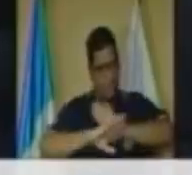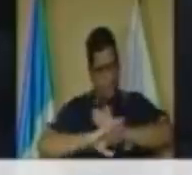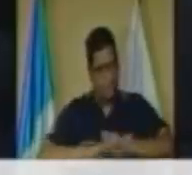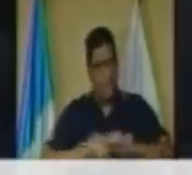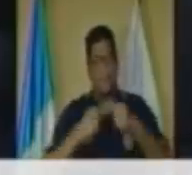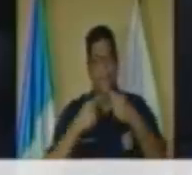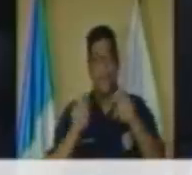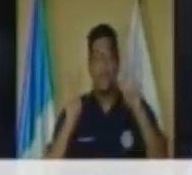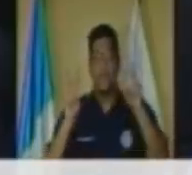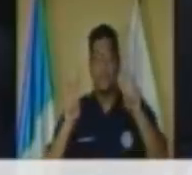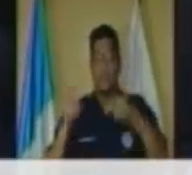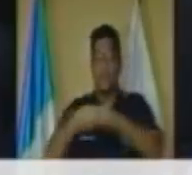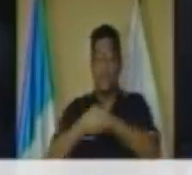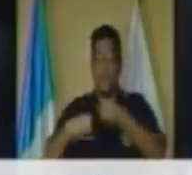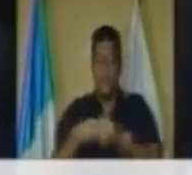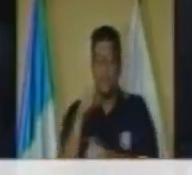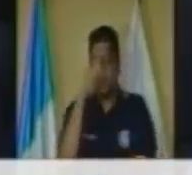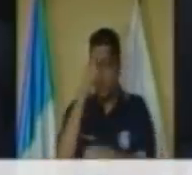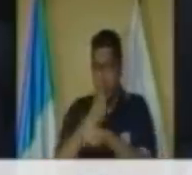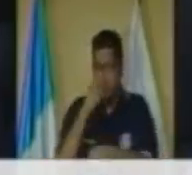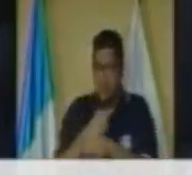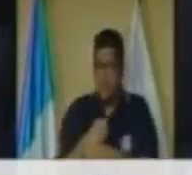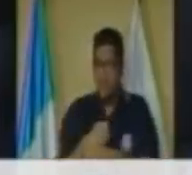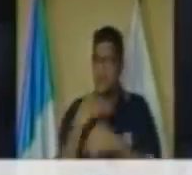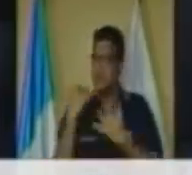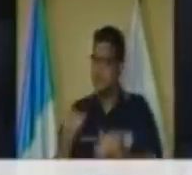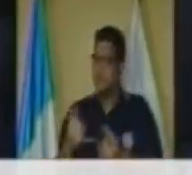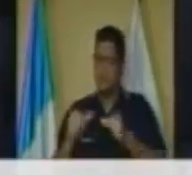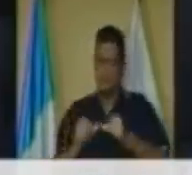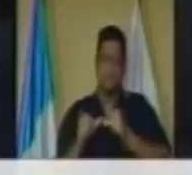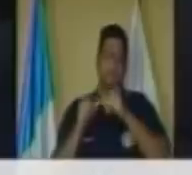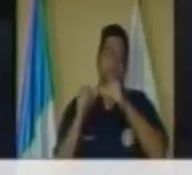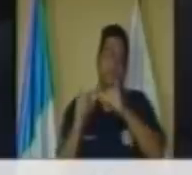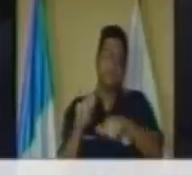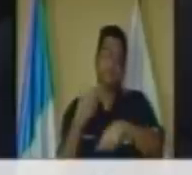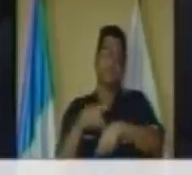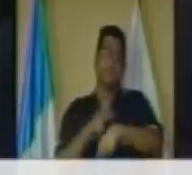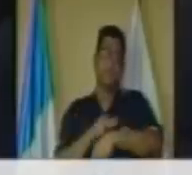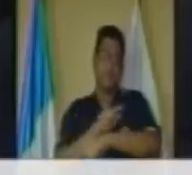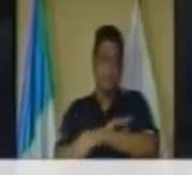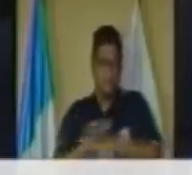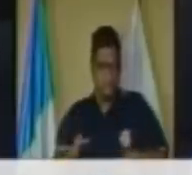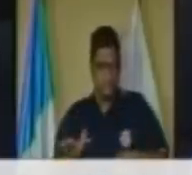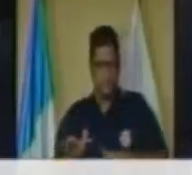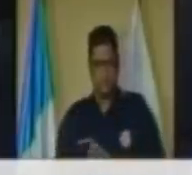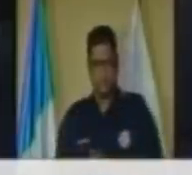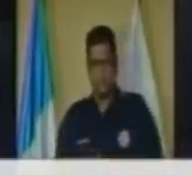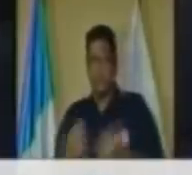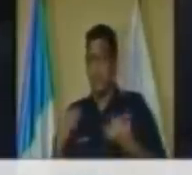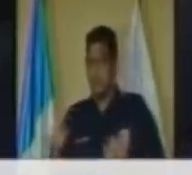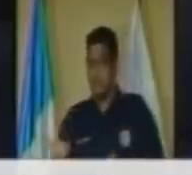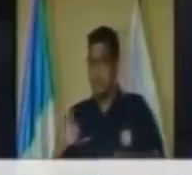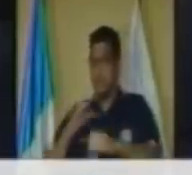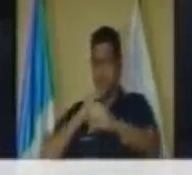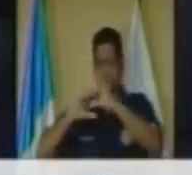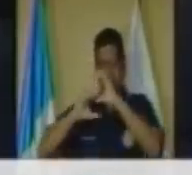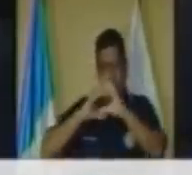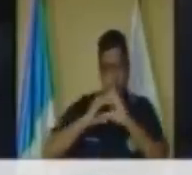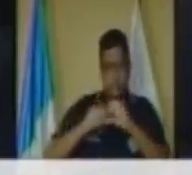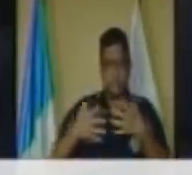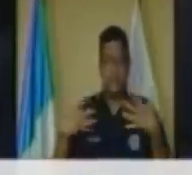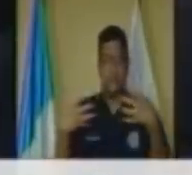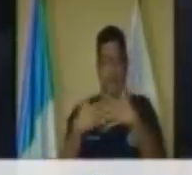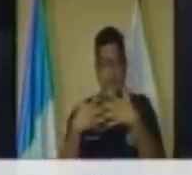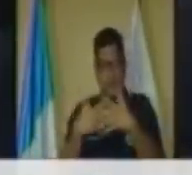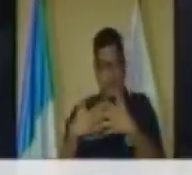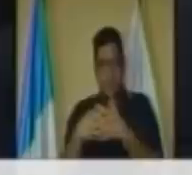no. Lo único que le hemos hablado y le hemos hablado a las empresas privadas con reuniones con el